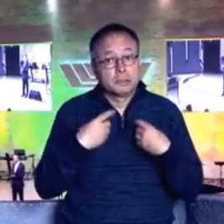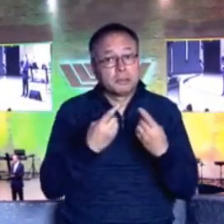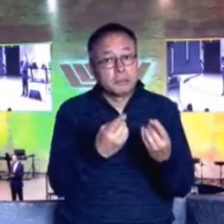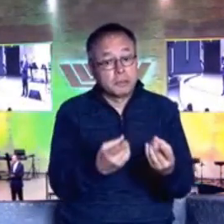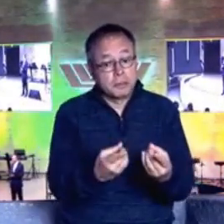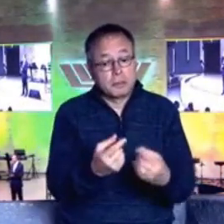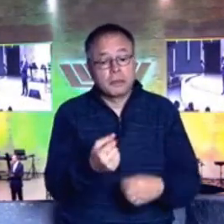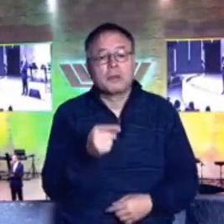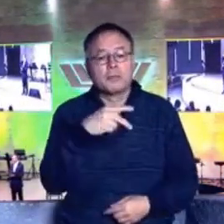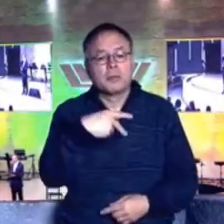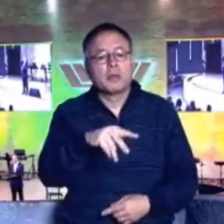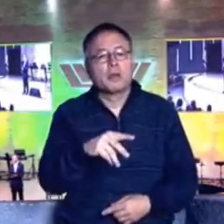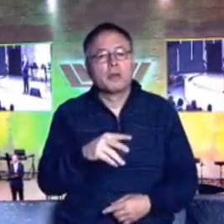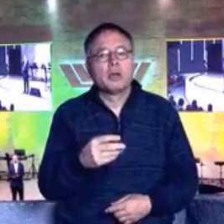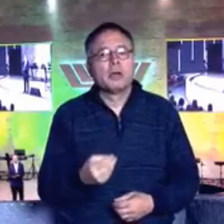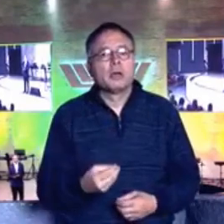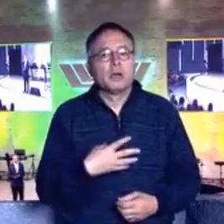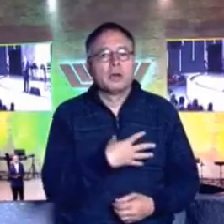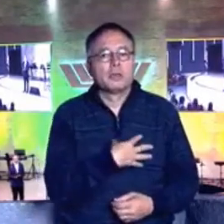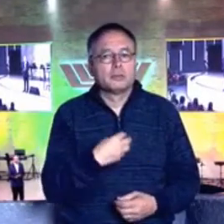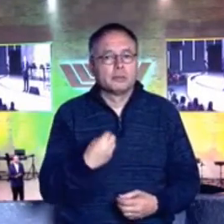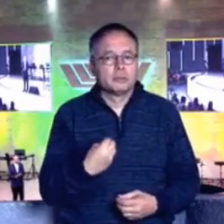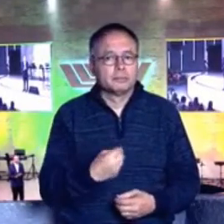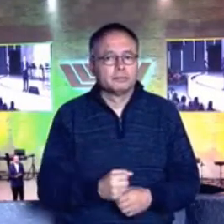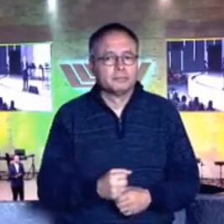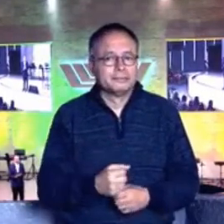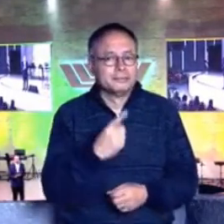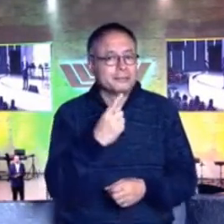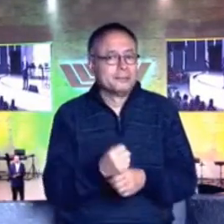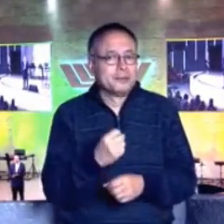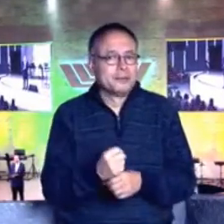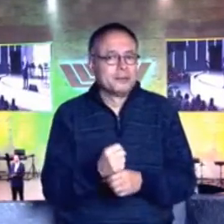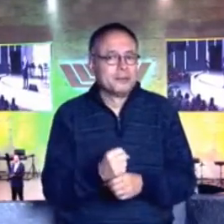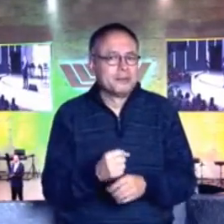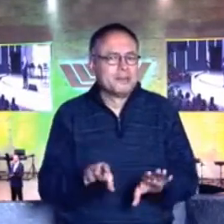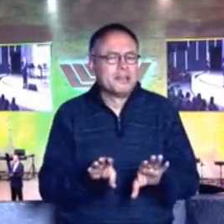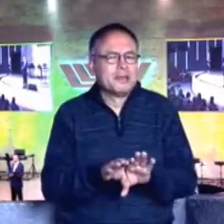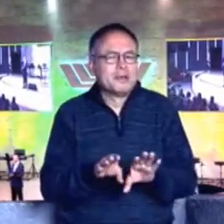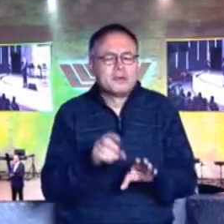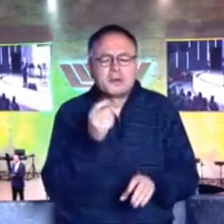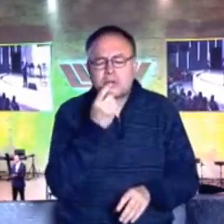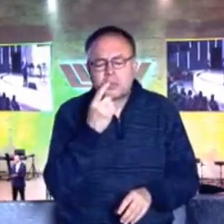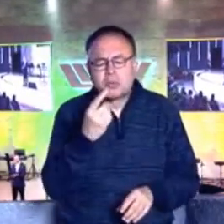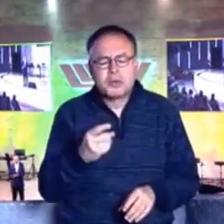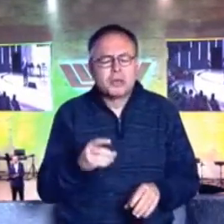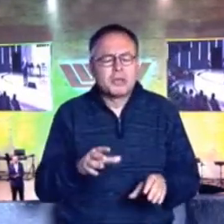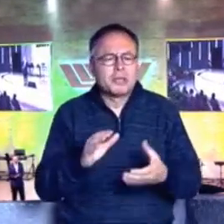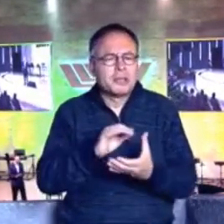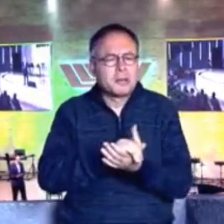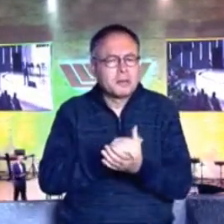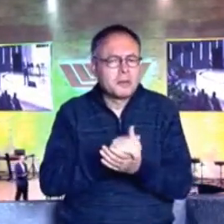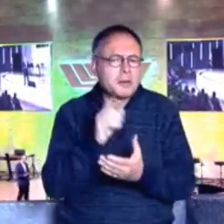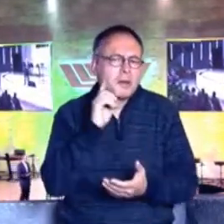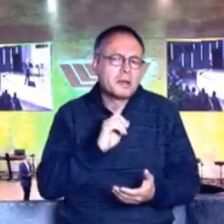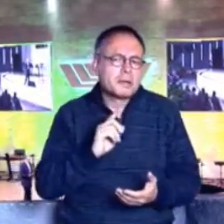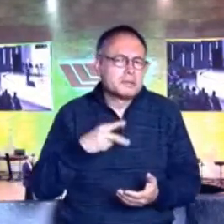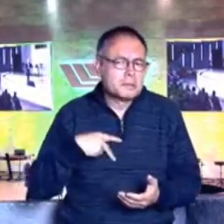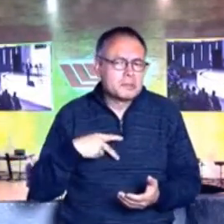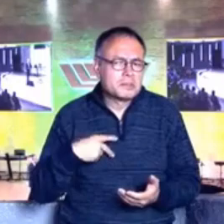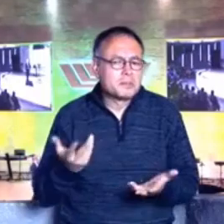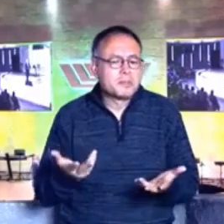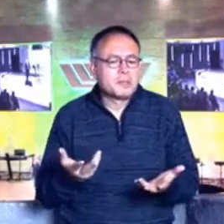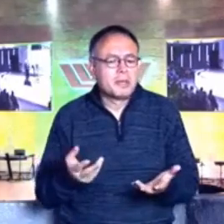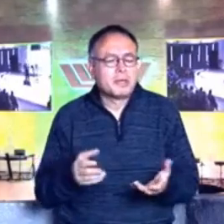tú cómo le digo a mi esposa es el primer gran problema verdad cómo le iba a decir Abraham a Sara Oye